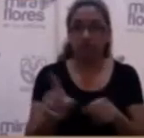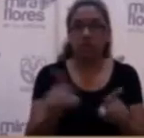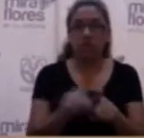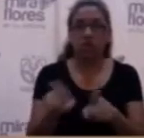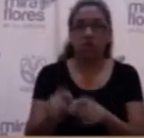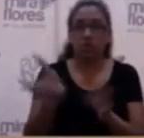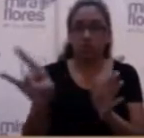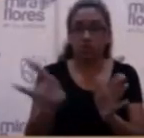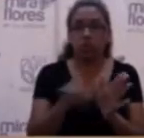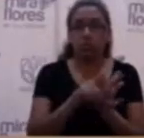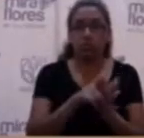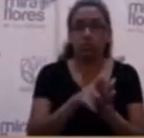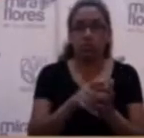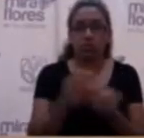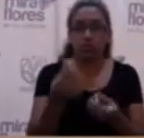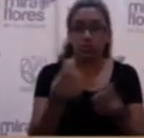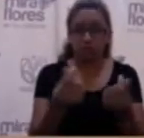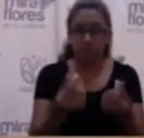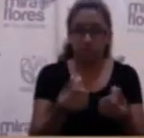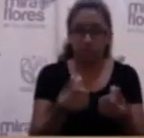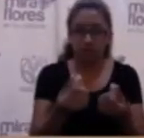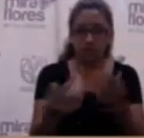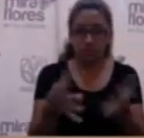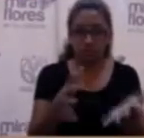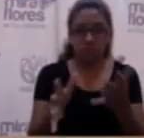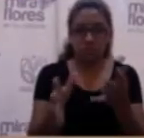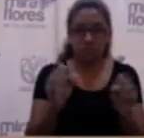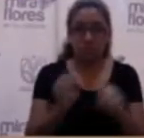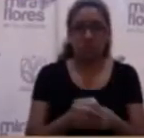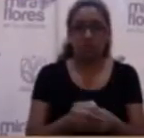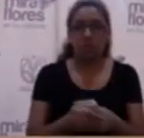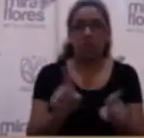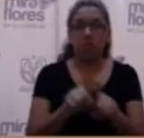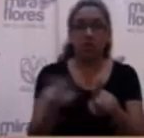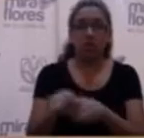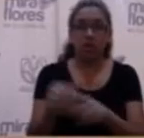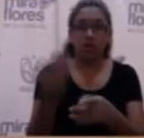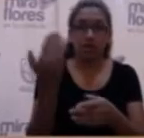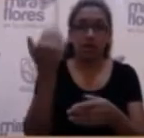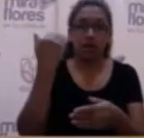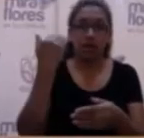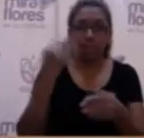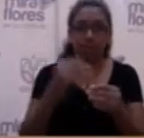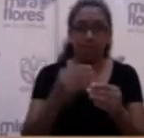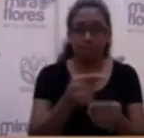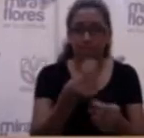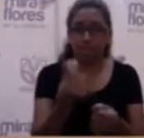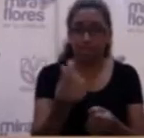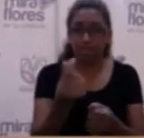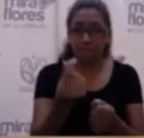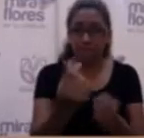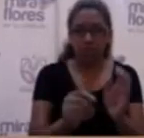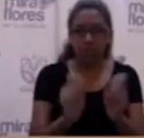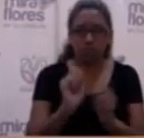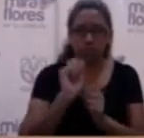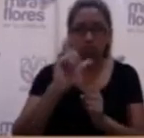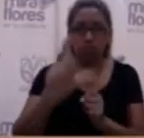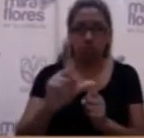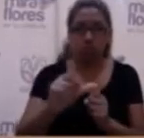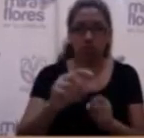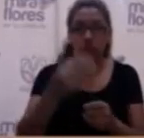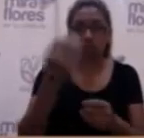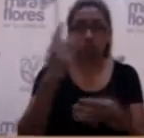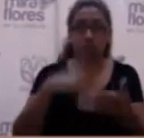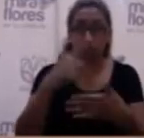por lo general absorbe una cantidad significativa de presupuesto, mucho mayor que el proyecto del cual